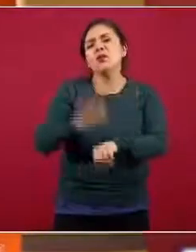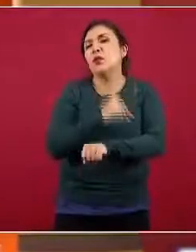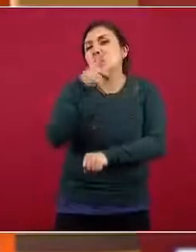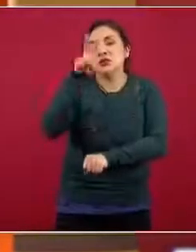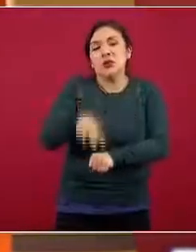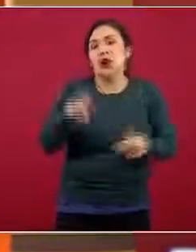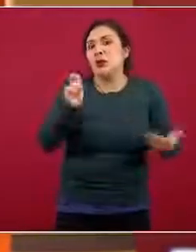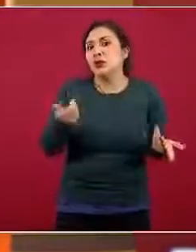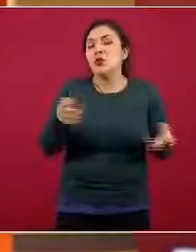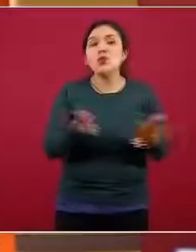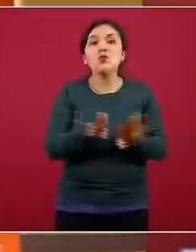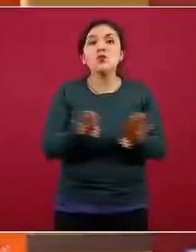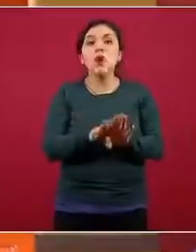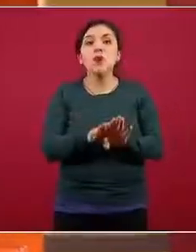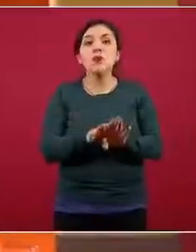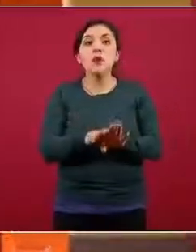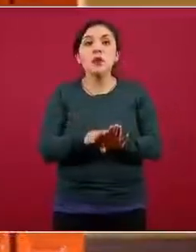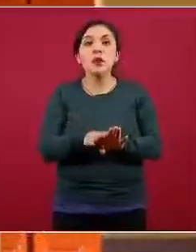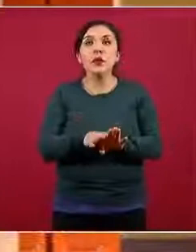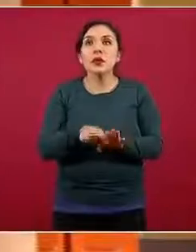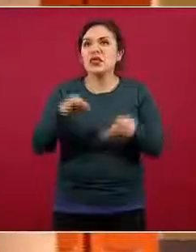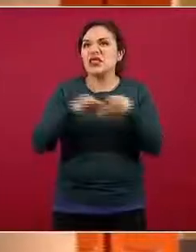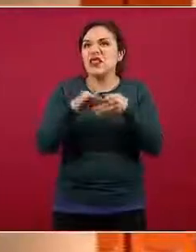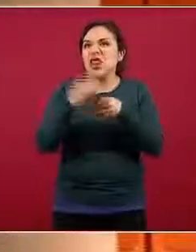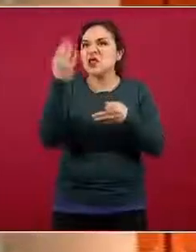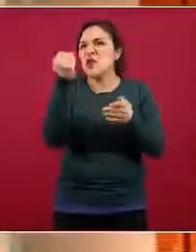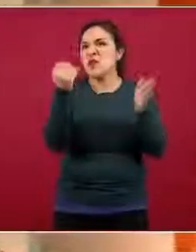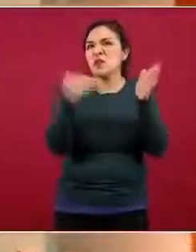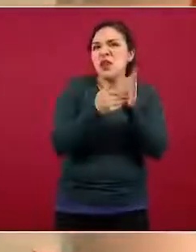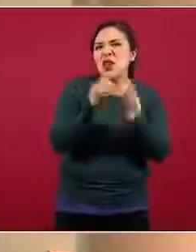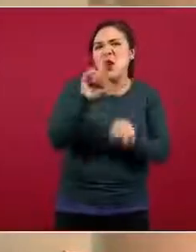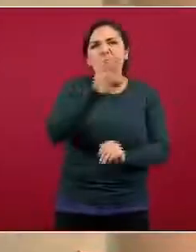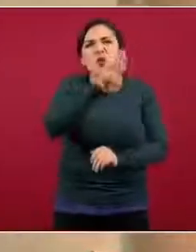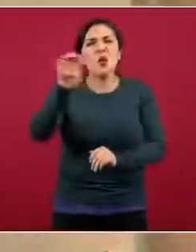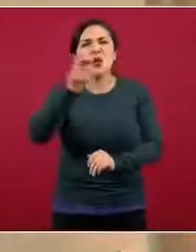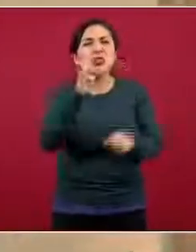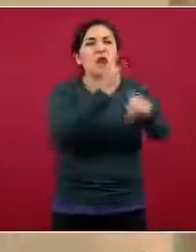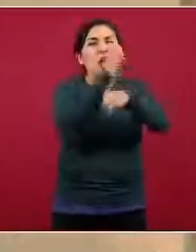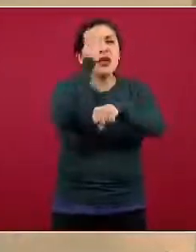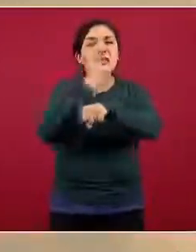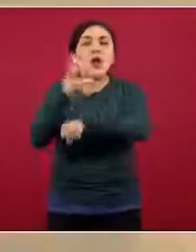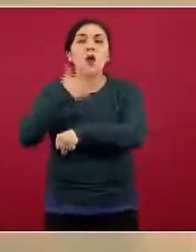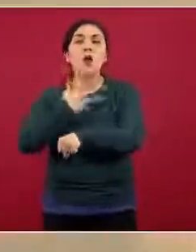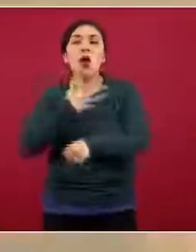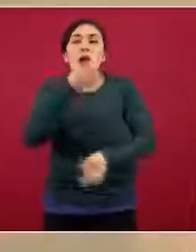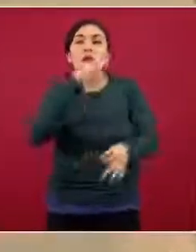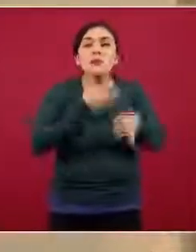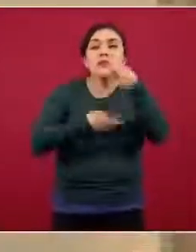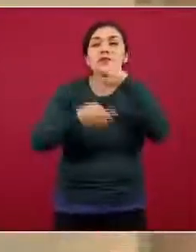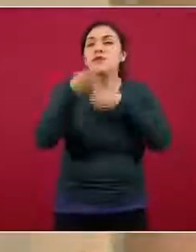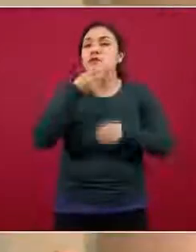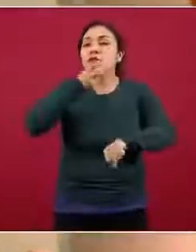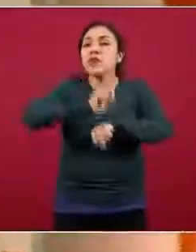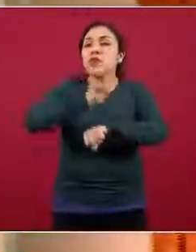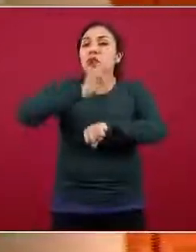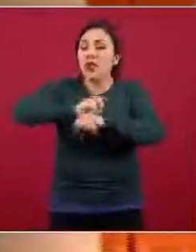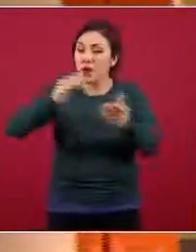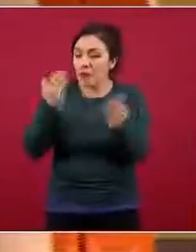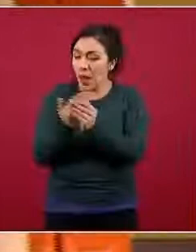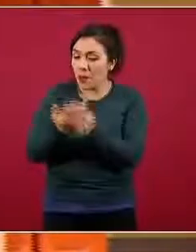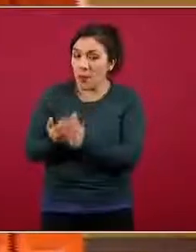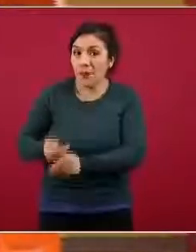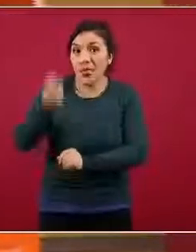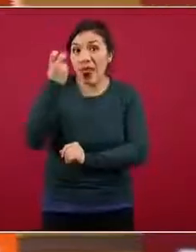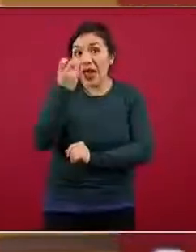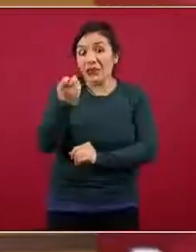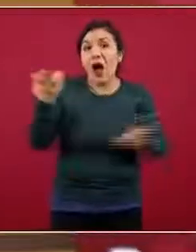pues prácticamente más de 9,000 o 900 entidades que están reportando día con día, ¿no? Y con eso